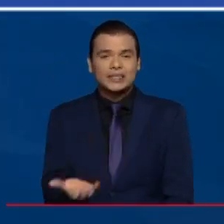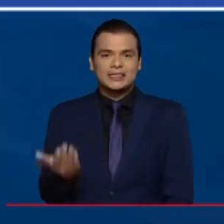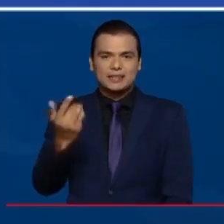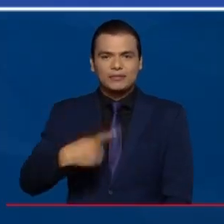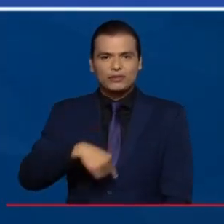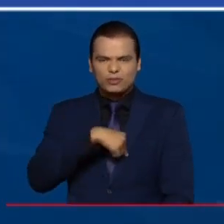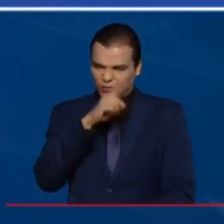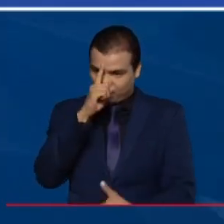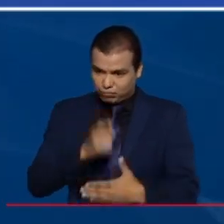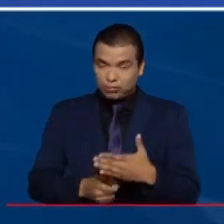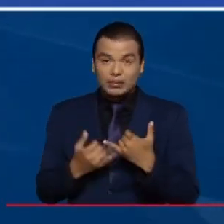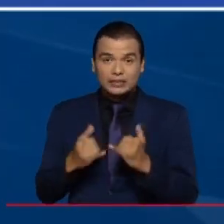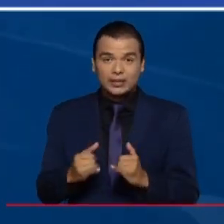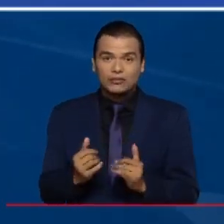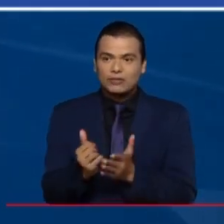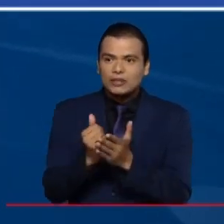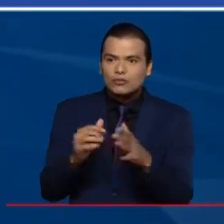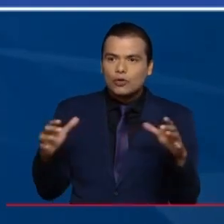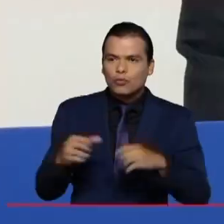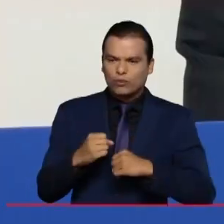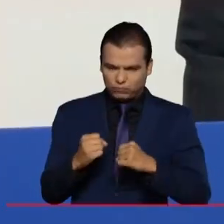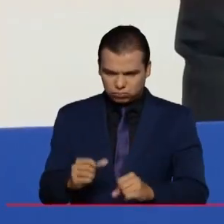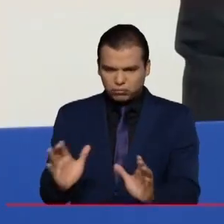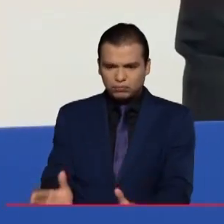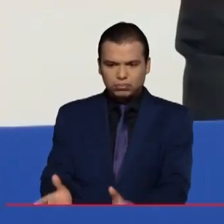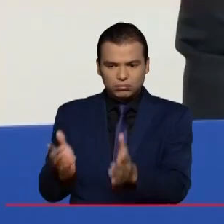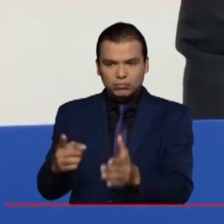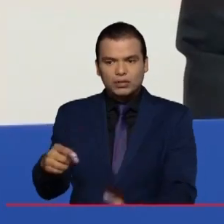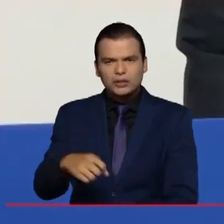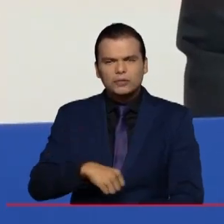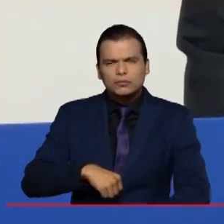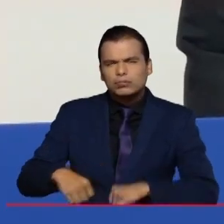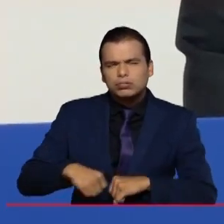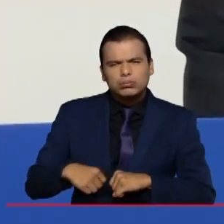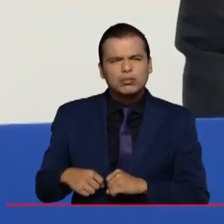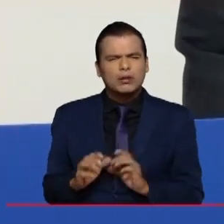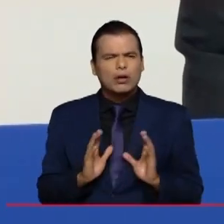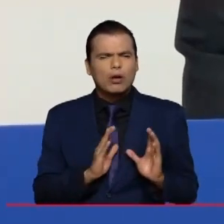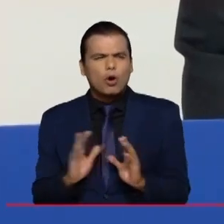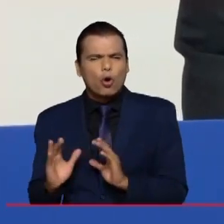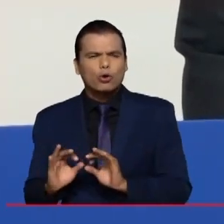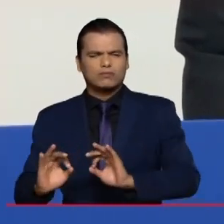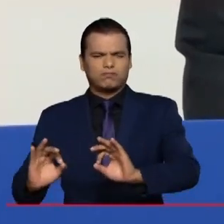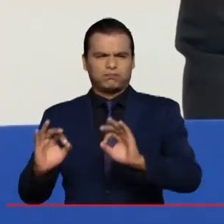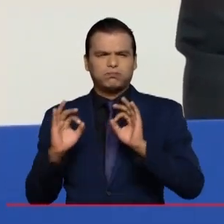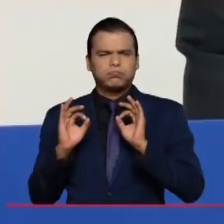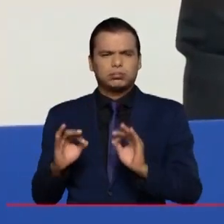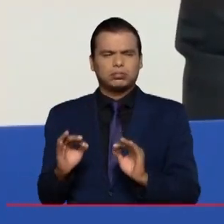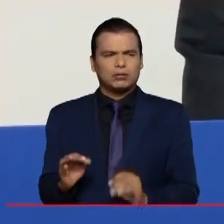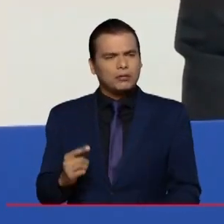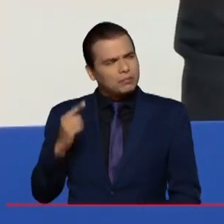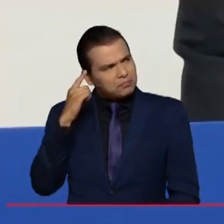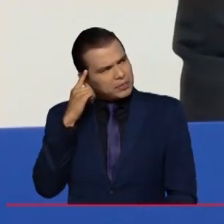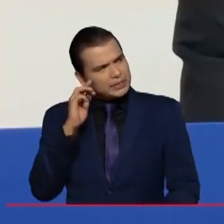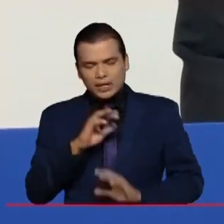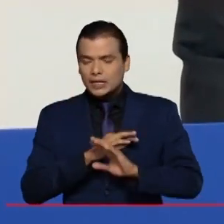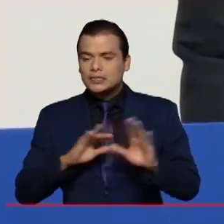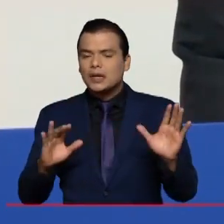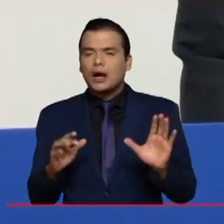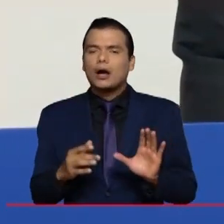nuestros deportistas es el en la organización ofensiva ser capaces de de no solamente generar